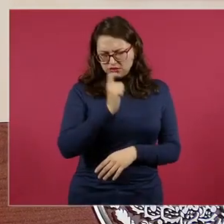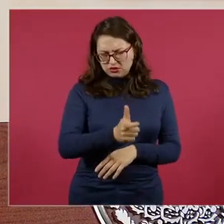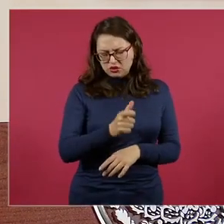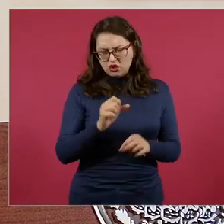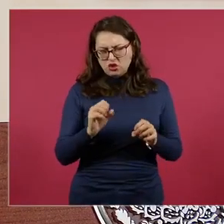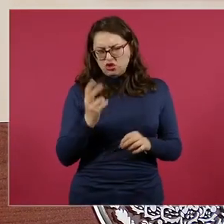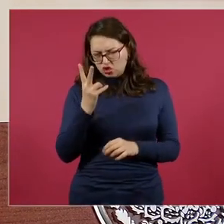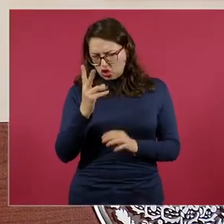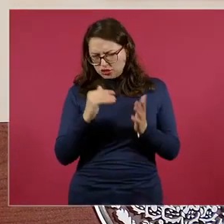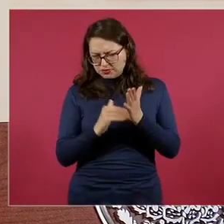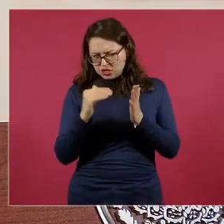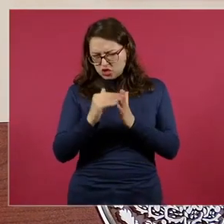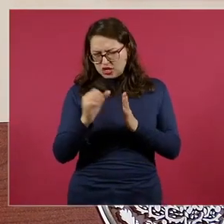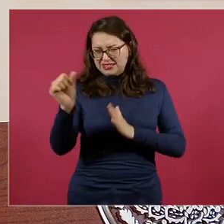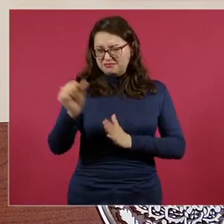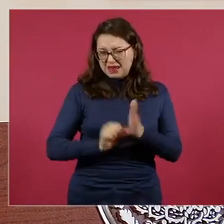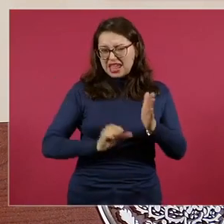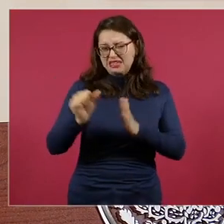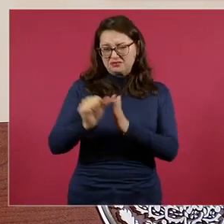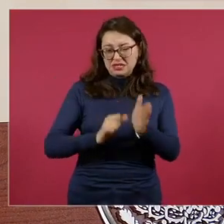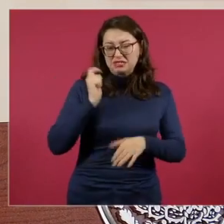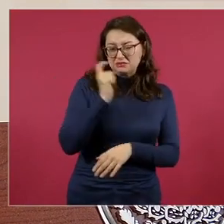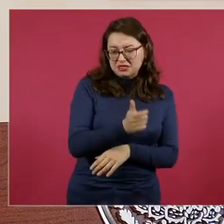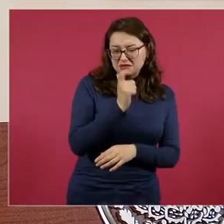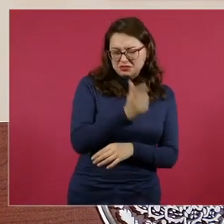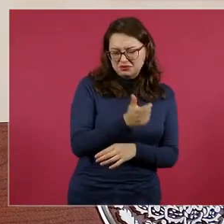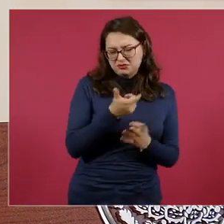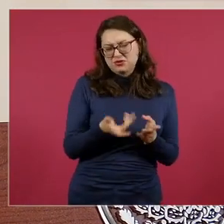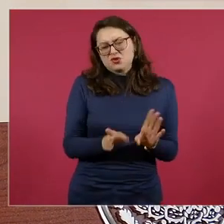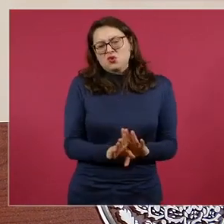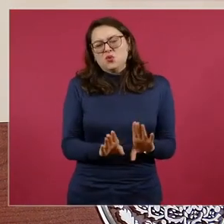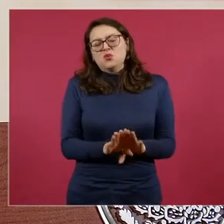o 2 millones de pesos mensuales.